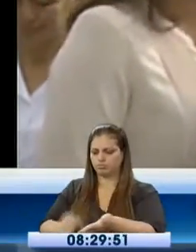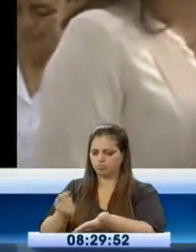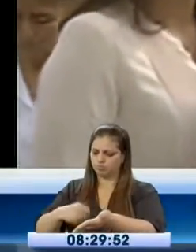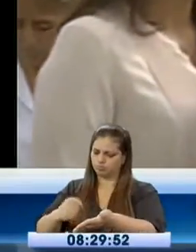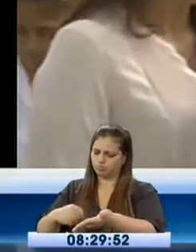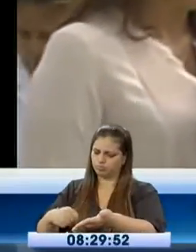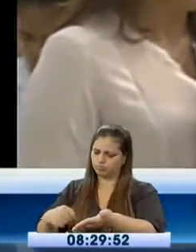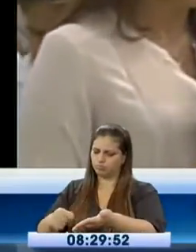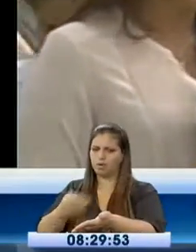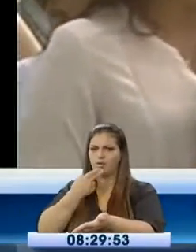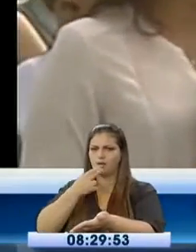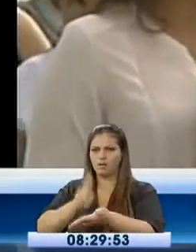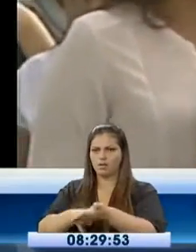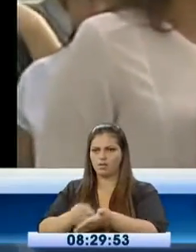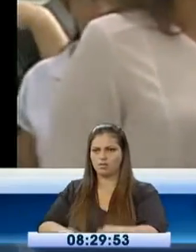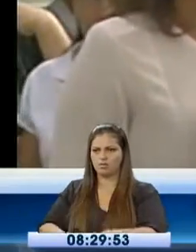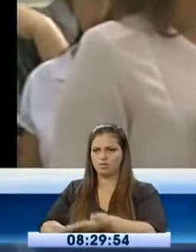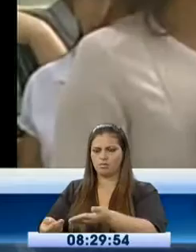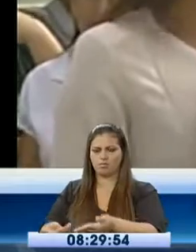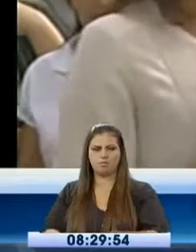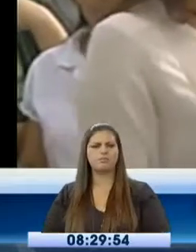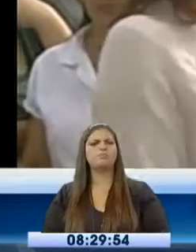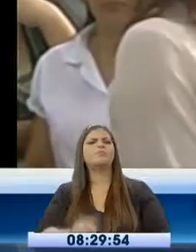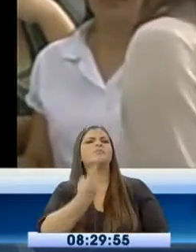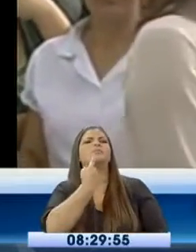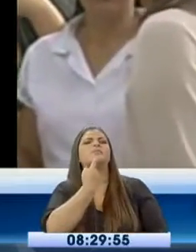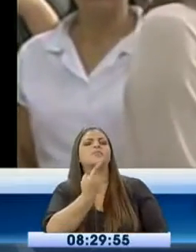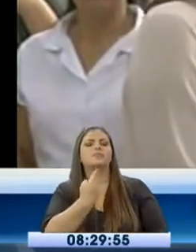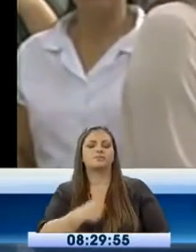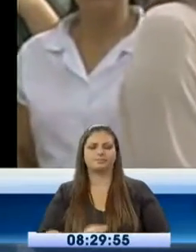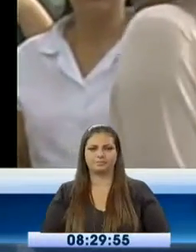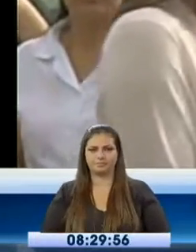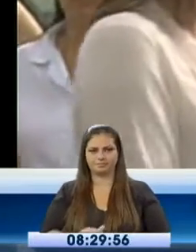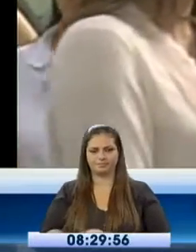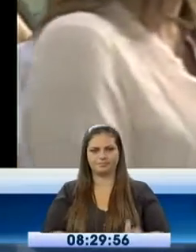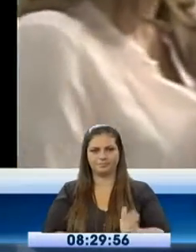Esta. Entonces aquí, según esta carta, la voy a mostrar.